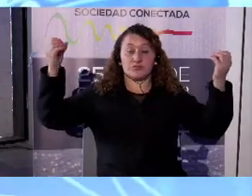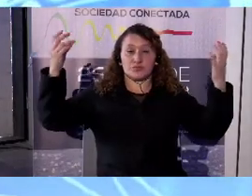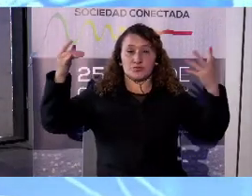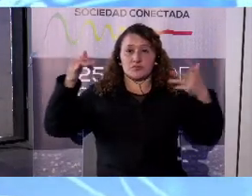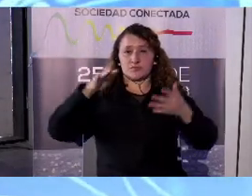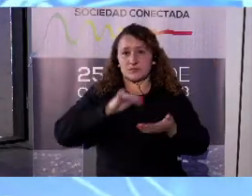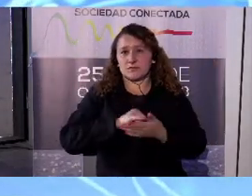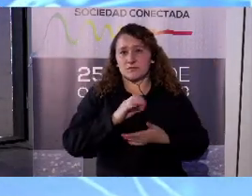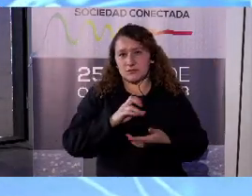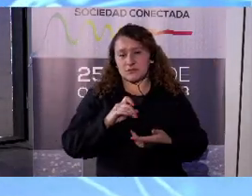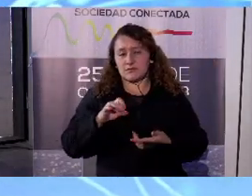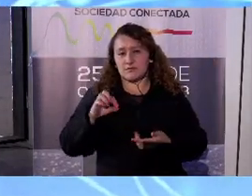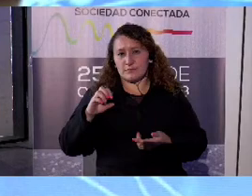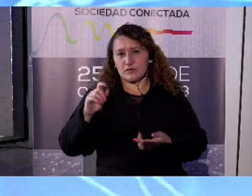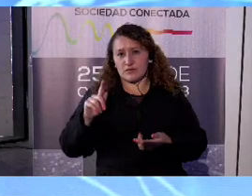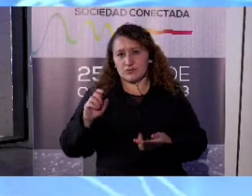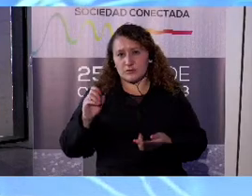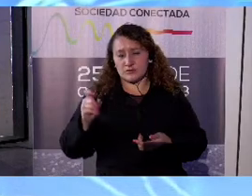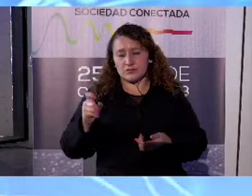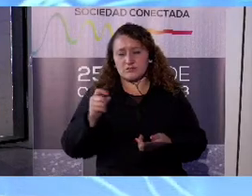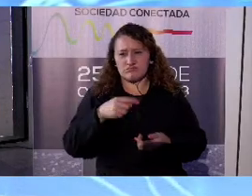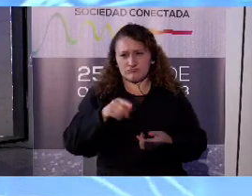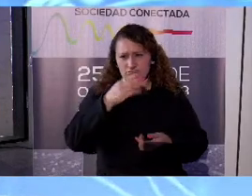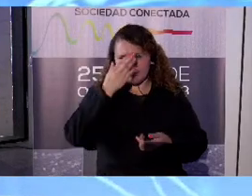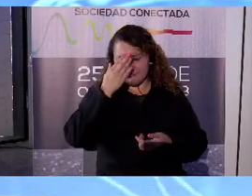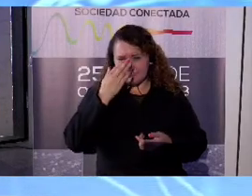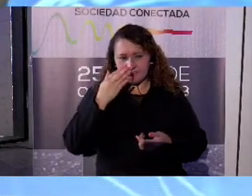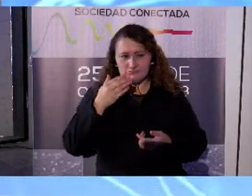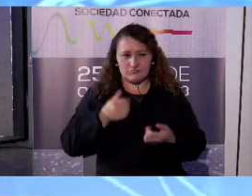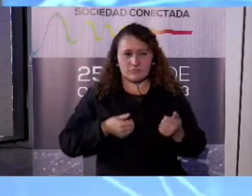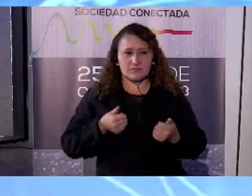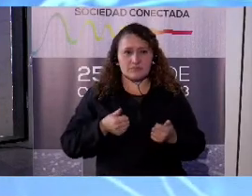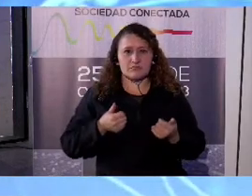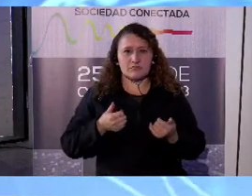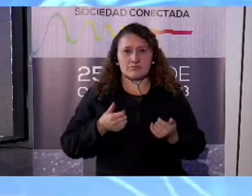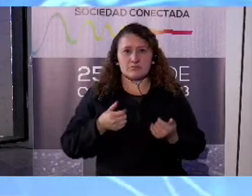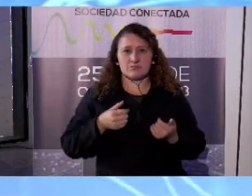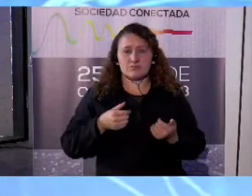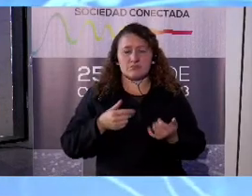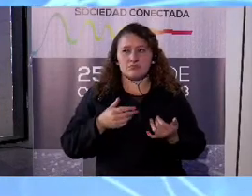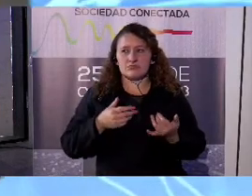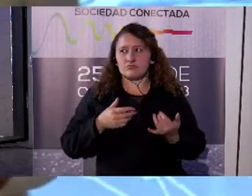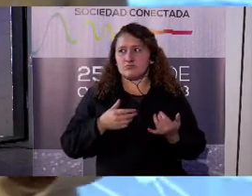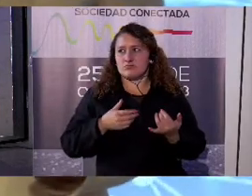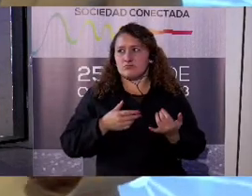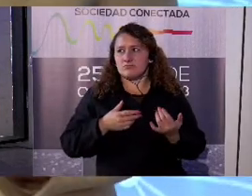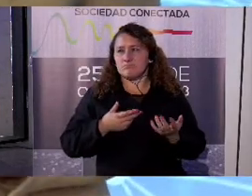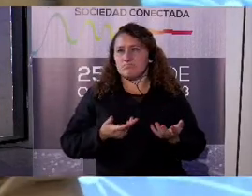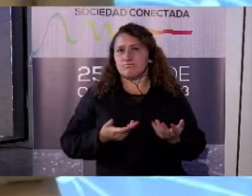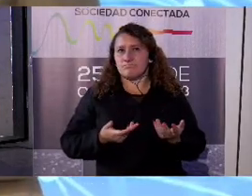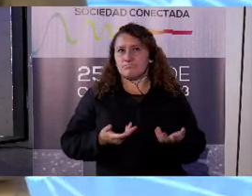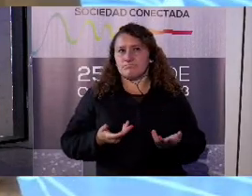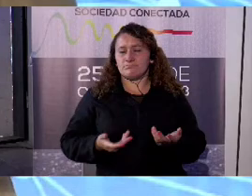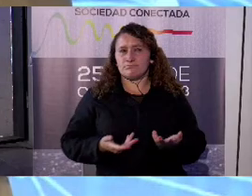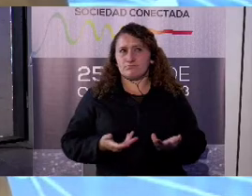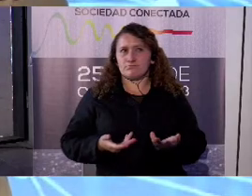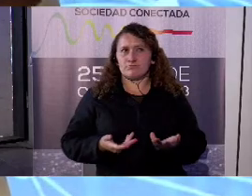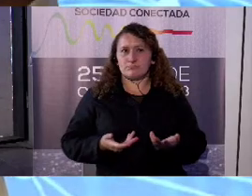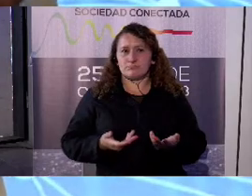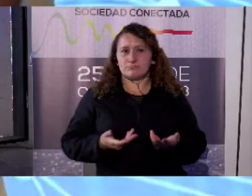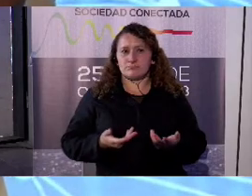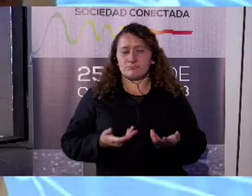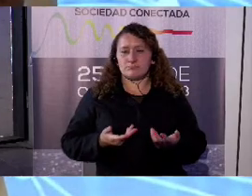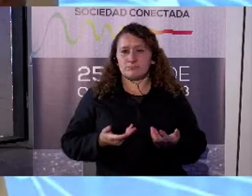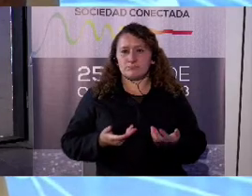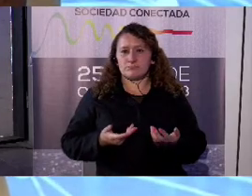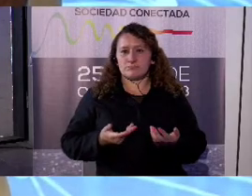sigfox Porque todos sabemos que digamos los jammers hay hay formas de